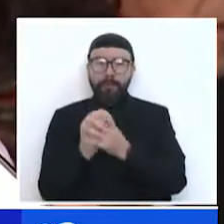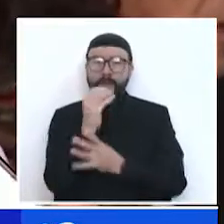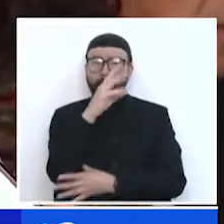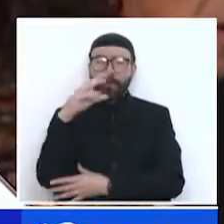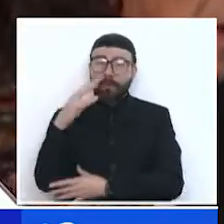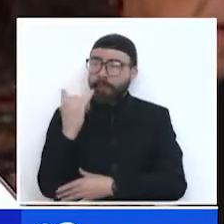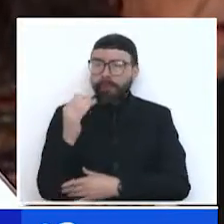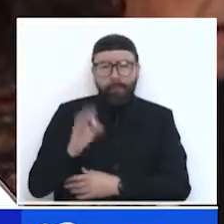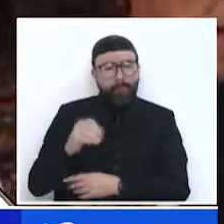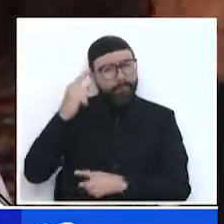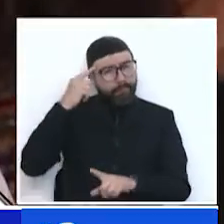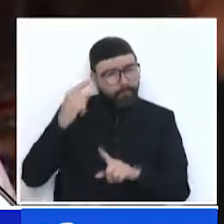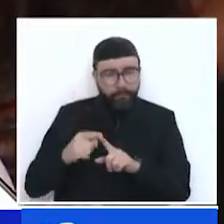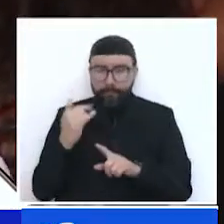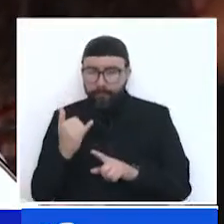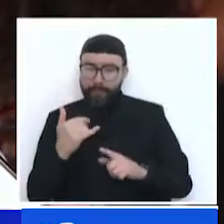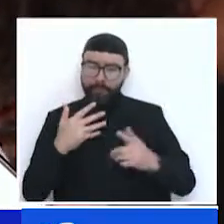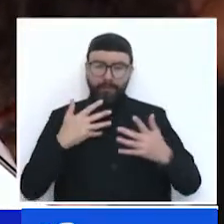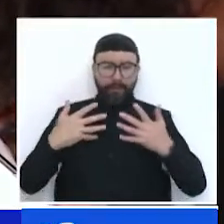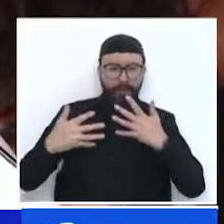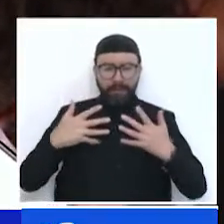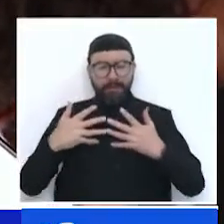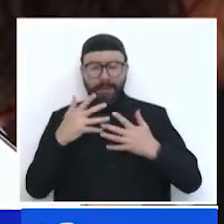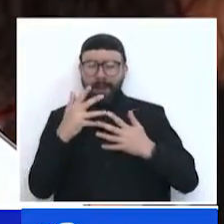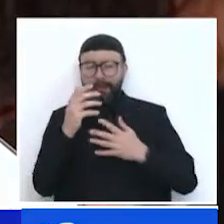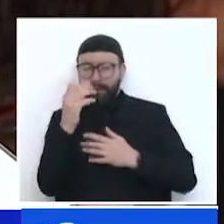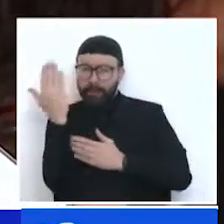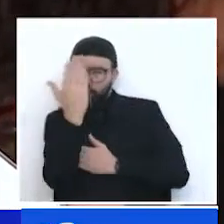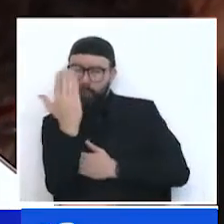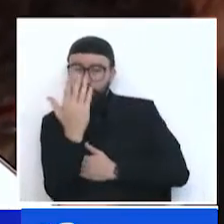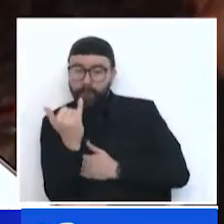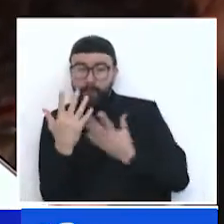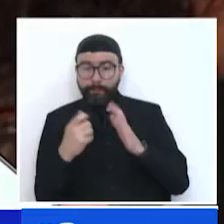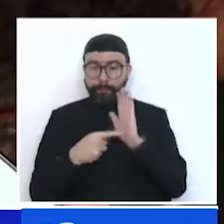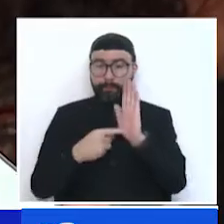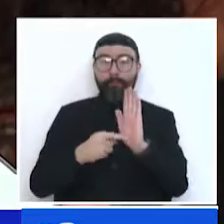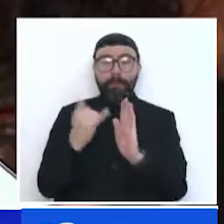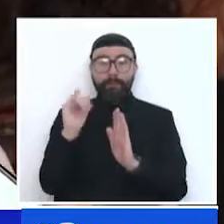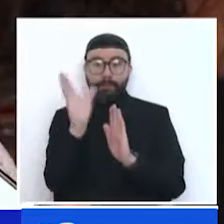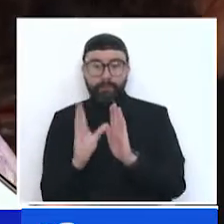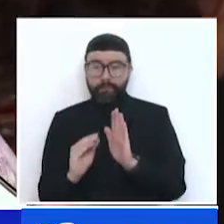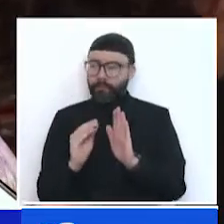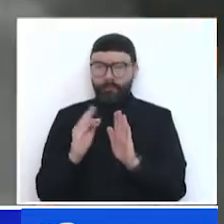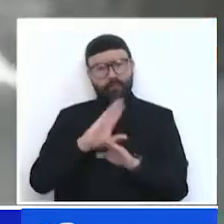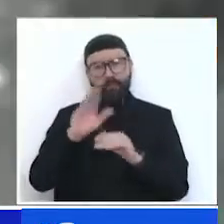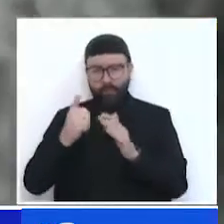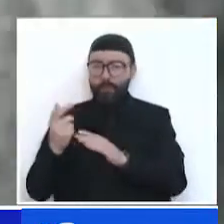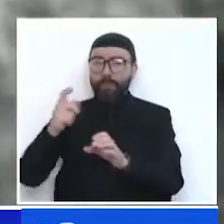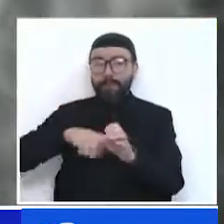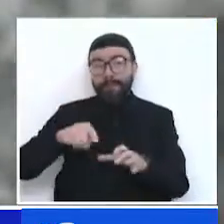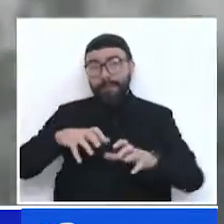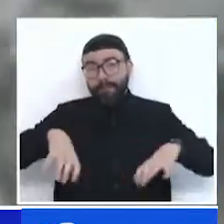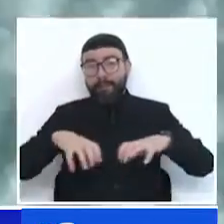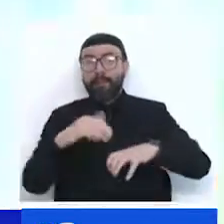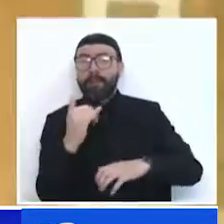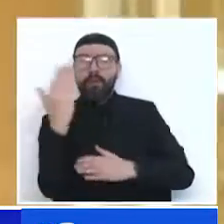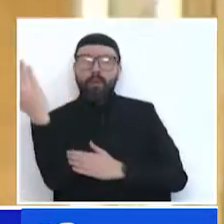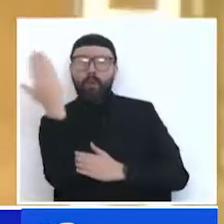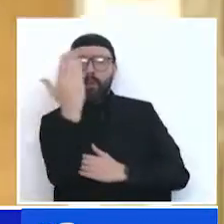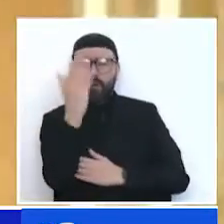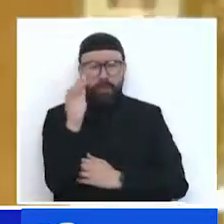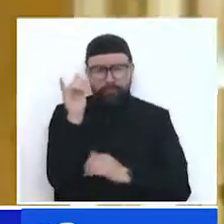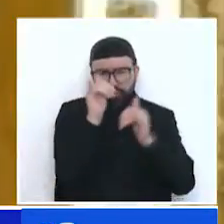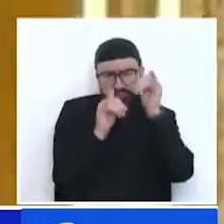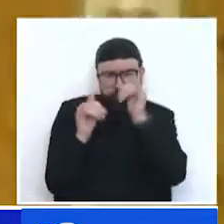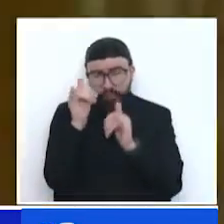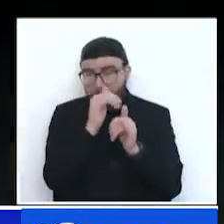objetivo el fomento de la cinematografía y pensar en el Quindío como un escenario para eventos cinematográficos y donde los realizadores